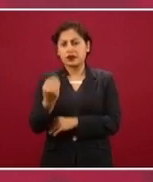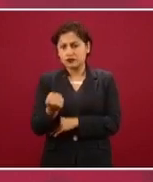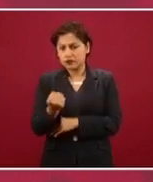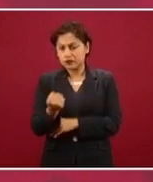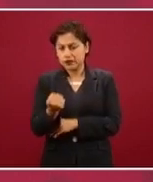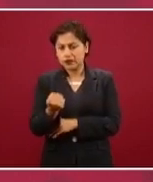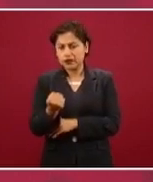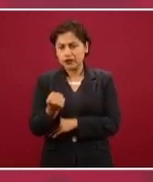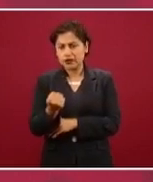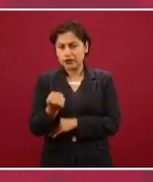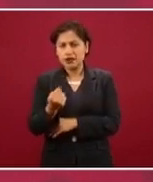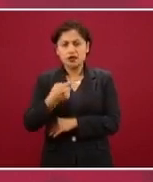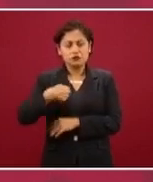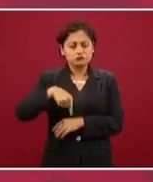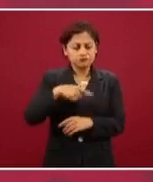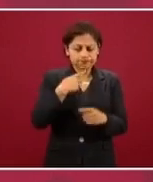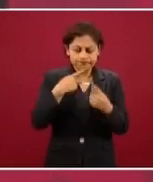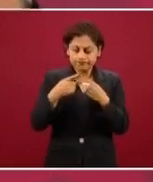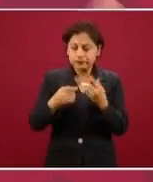1979 se decidió